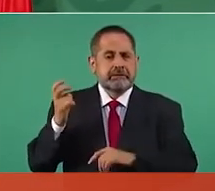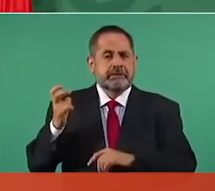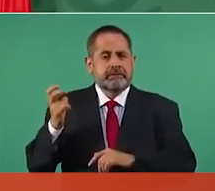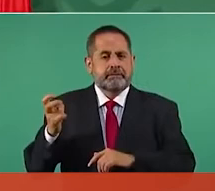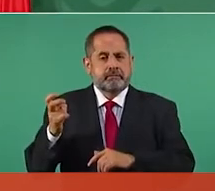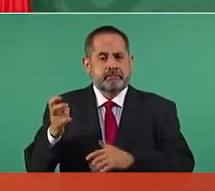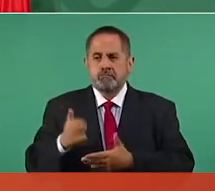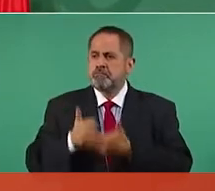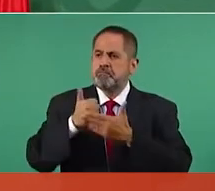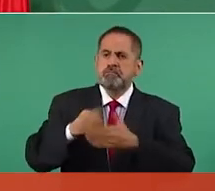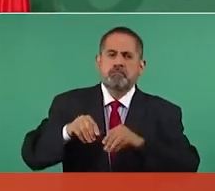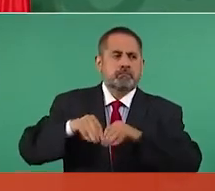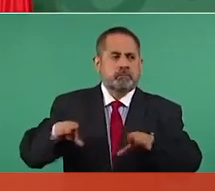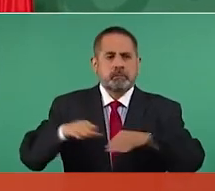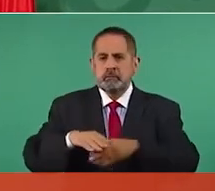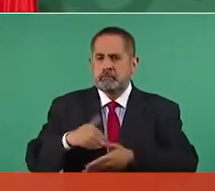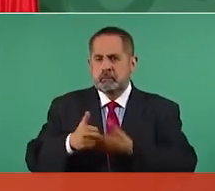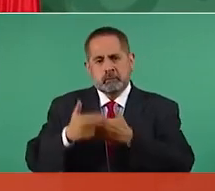ayuda más